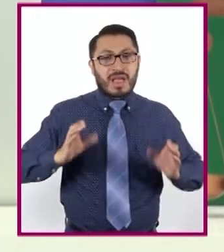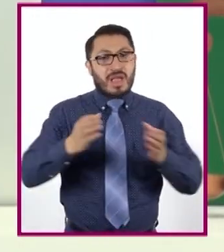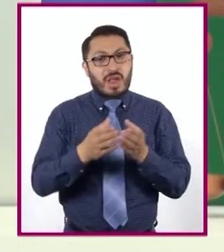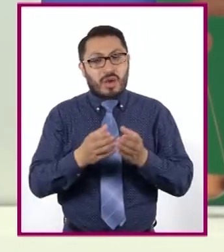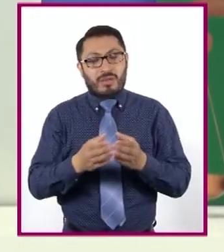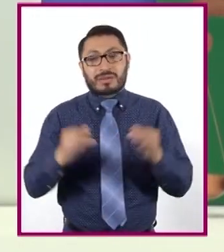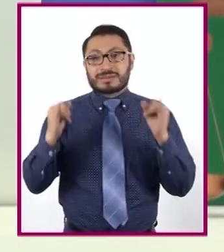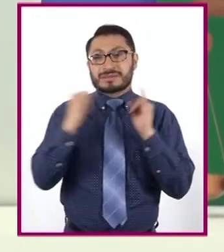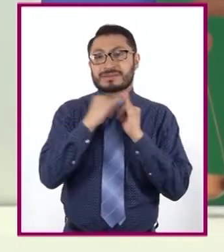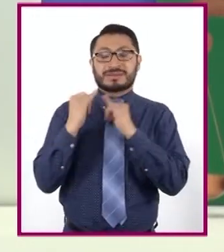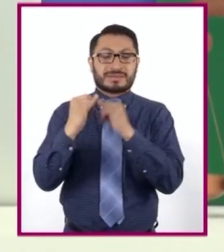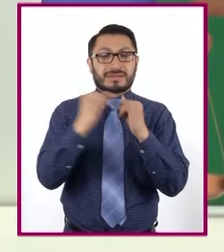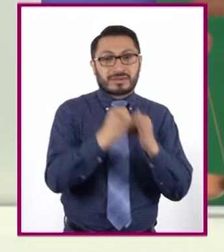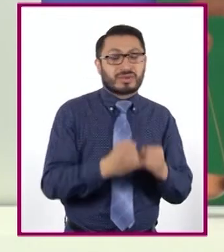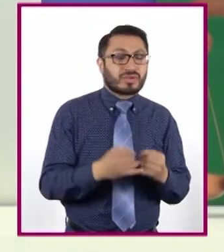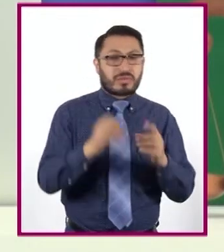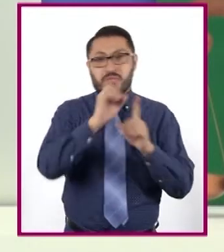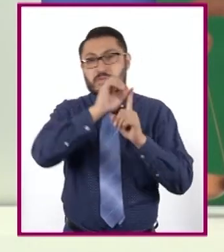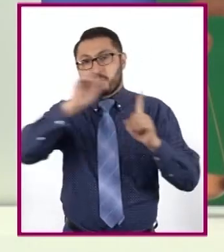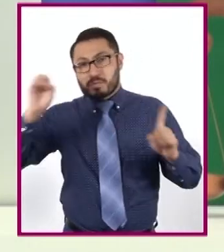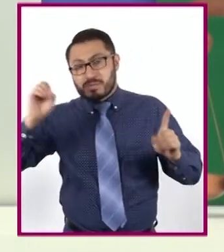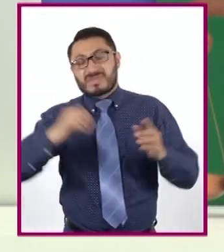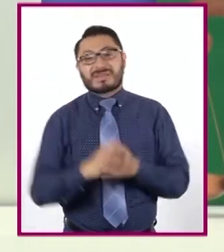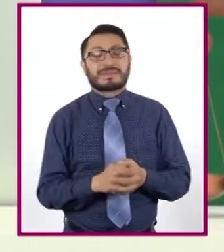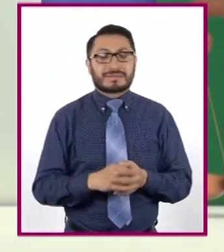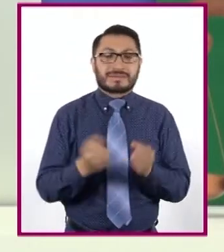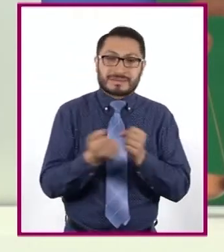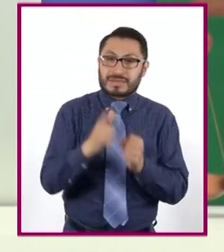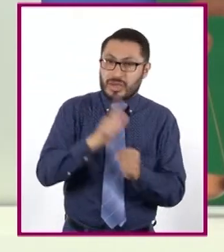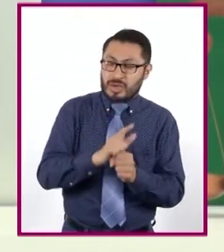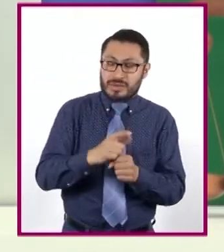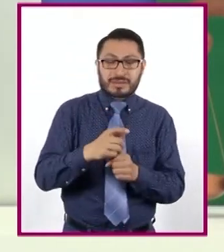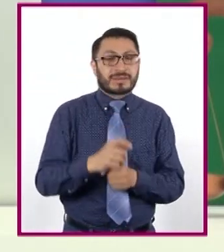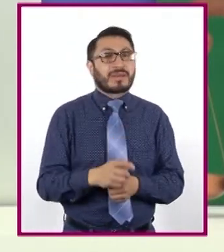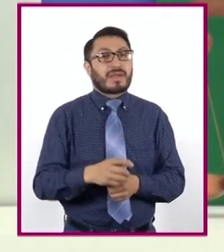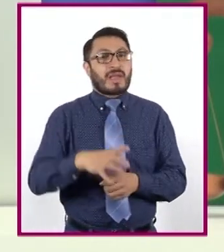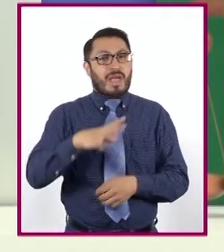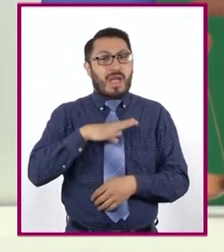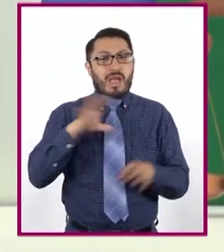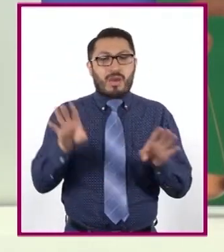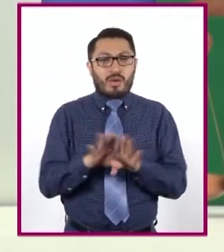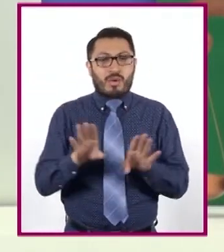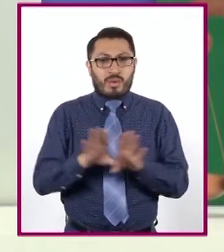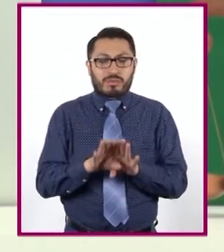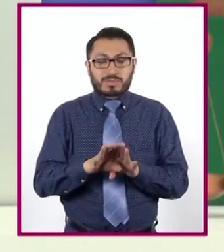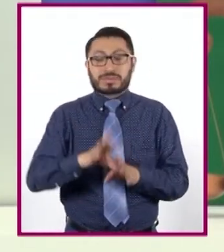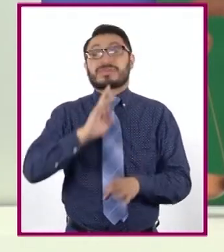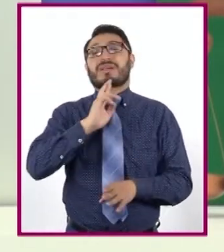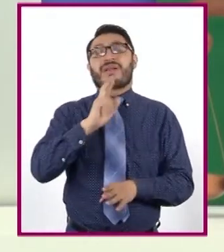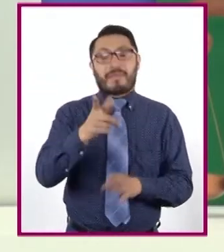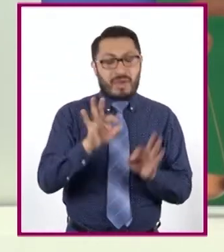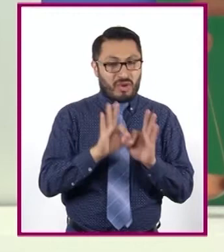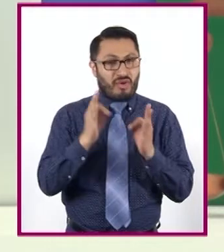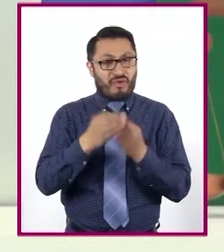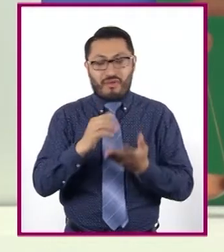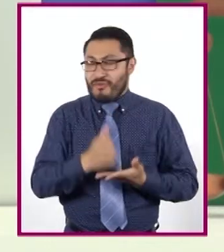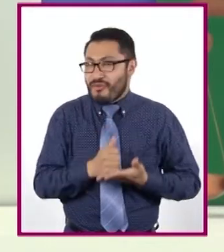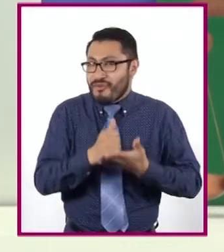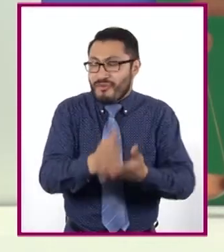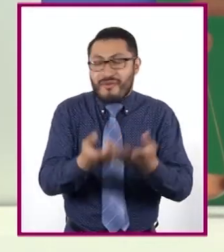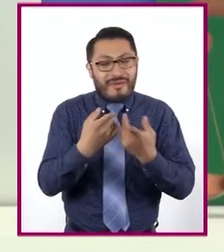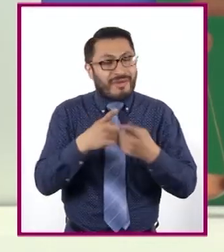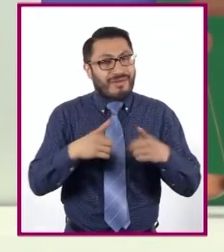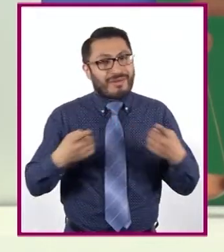las instituciones y las organizaciones de la sociedad civil pueden generar las mejores condiciones para el